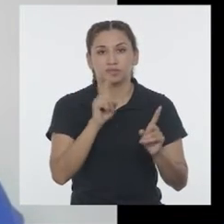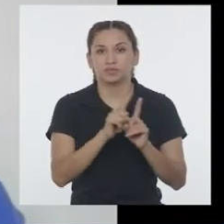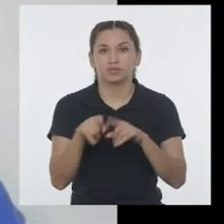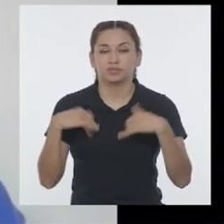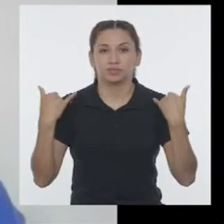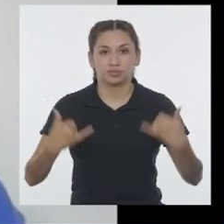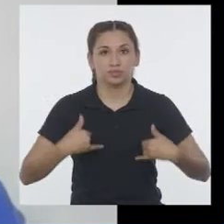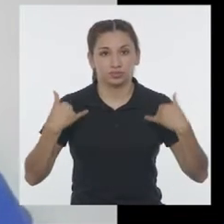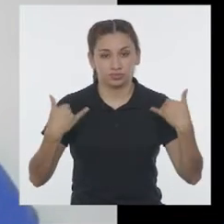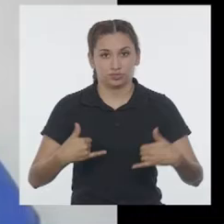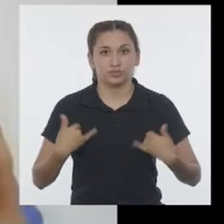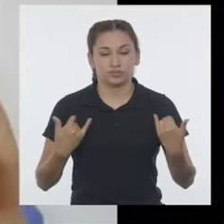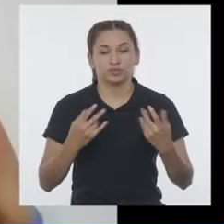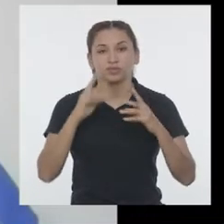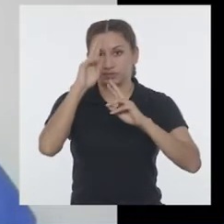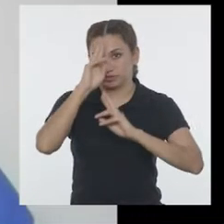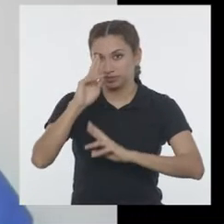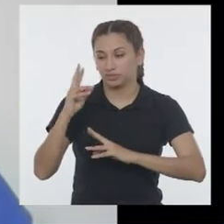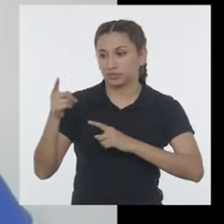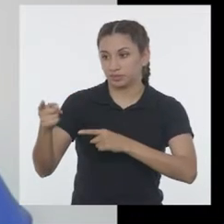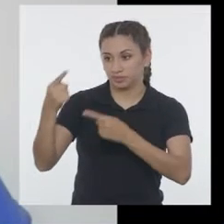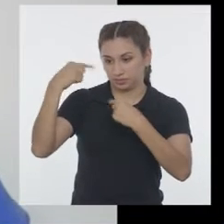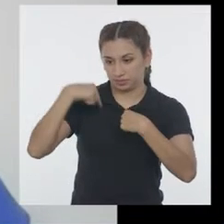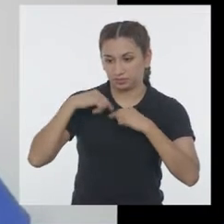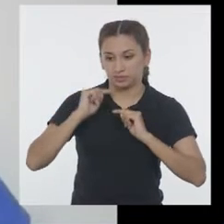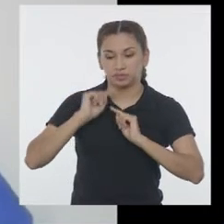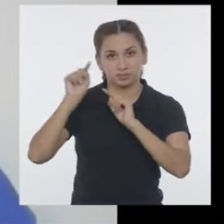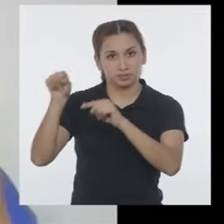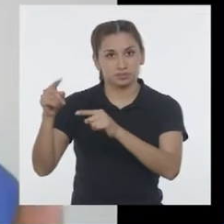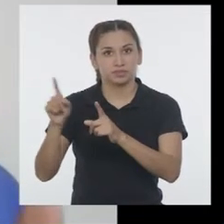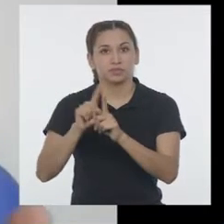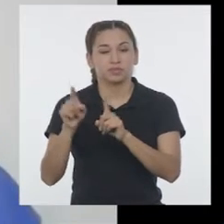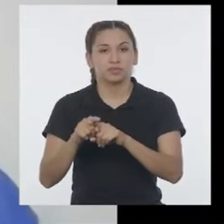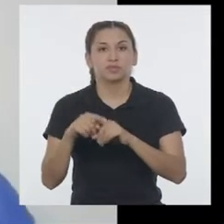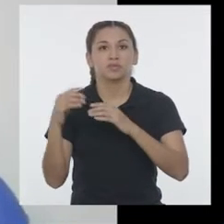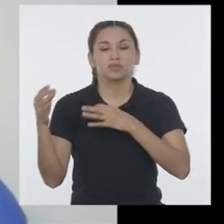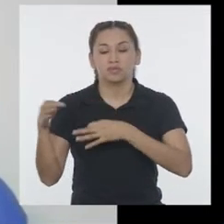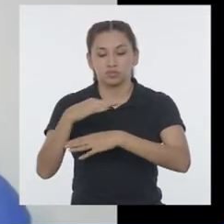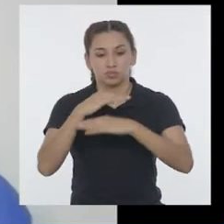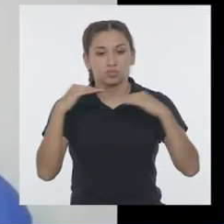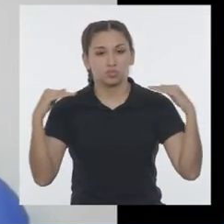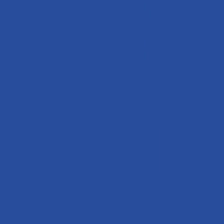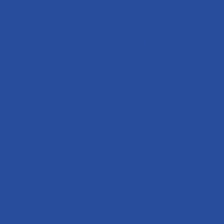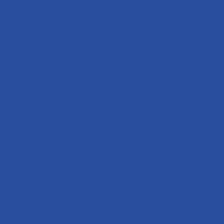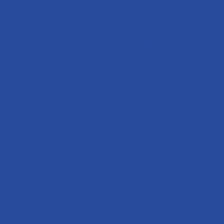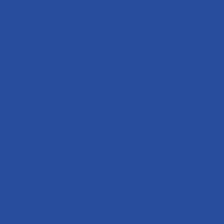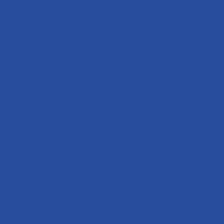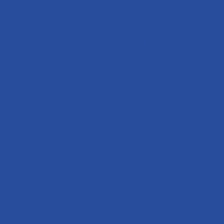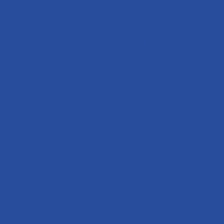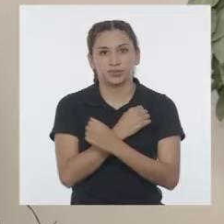y adolescentes, basadas en el respeto mutuo, el trato horizontal y el amor.